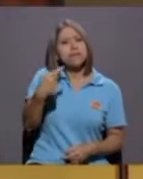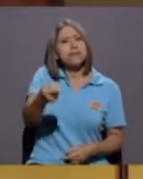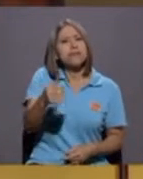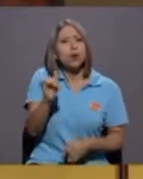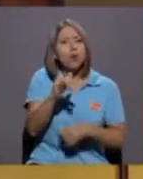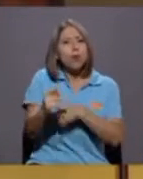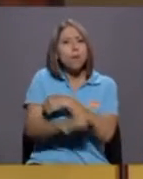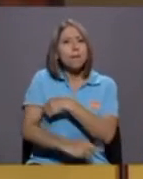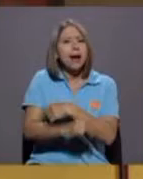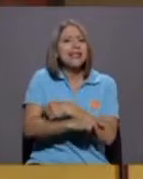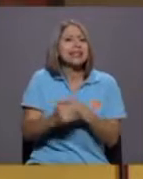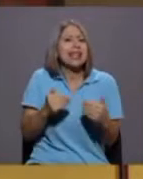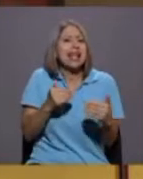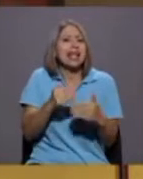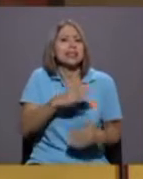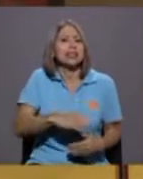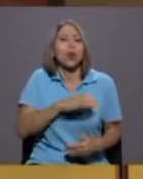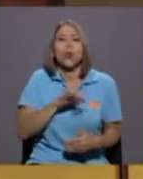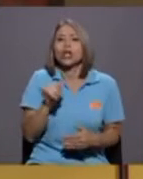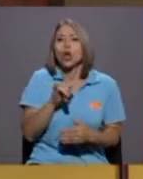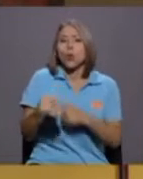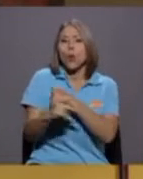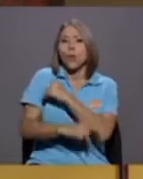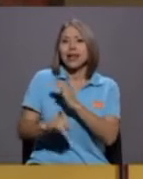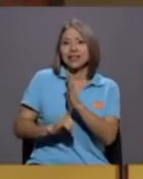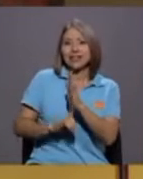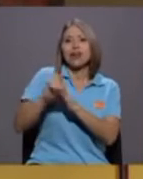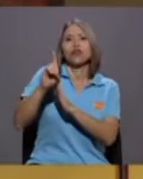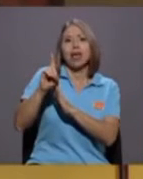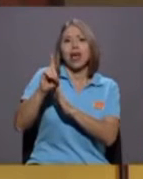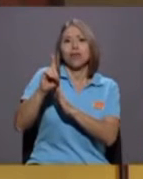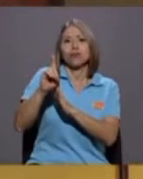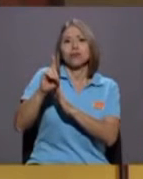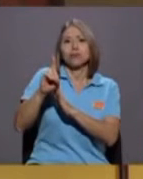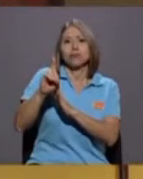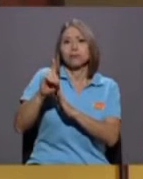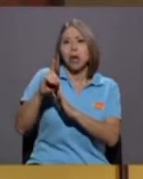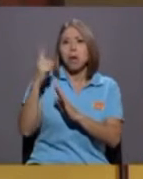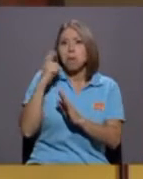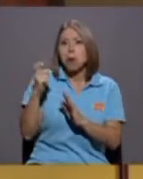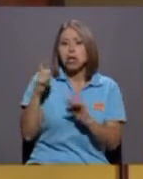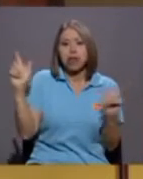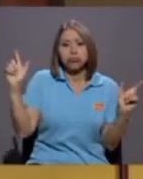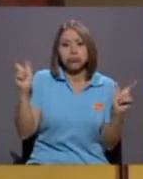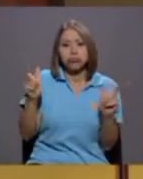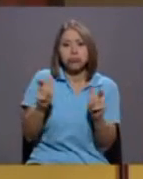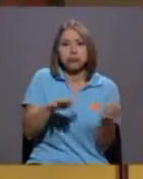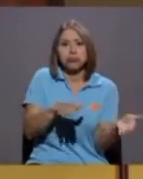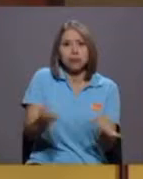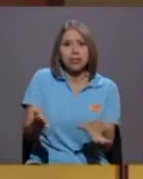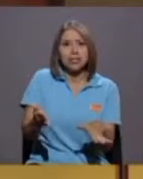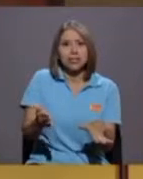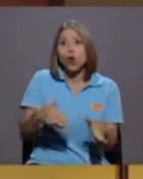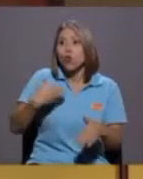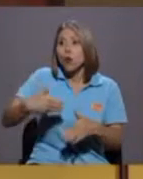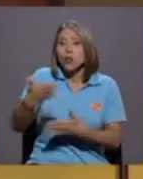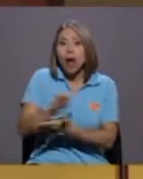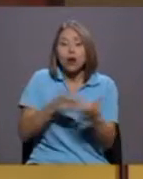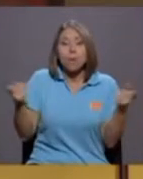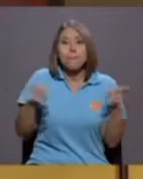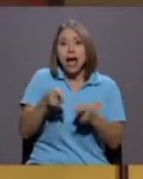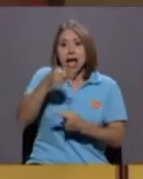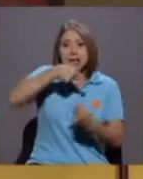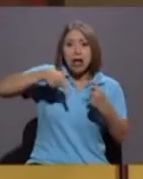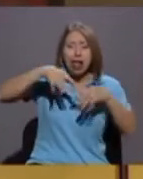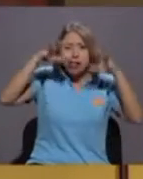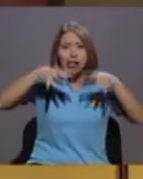casi se comporta como un país desarrollado en cuanto a pérdida de vidas humanas, porque no se muere mucha gente producto de los eventos de desastre,